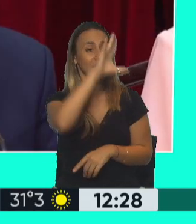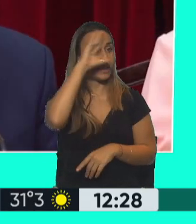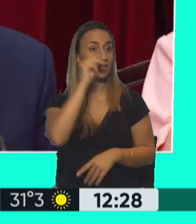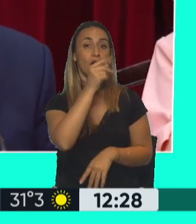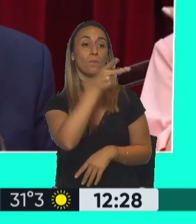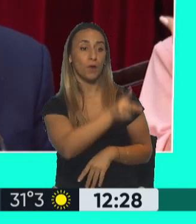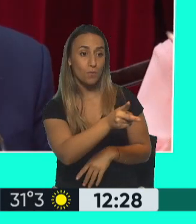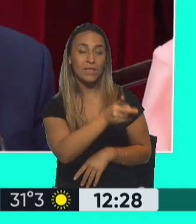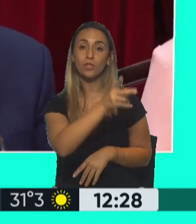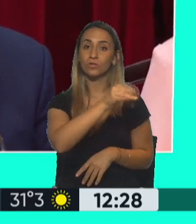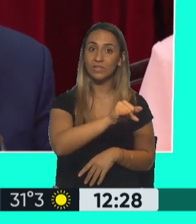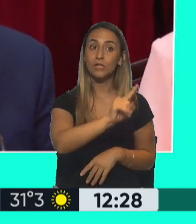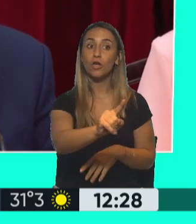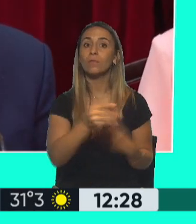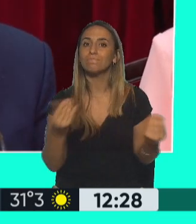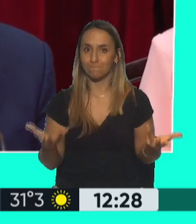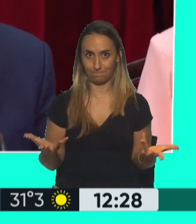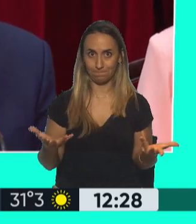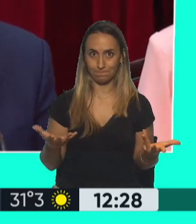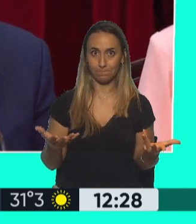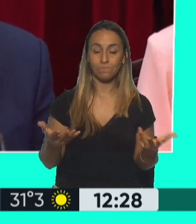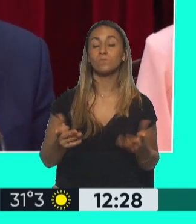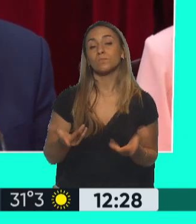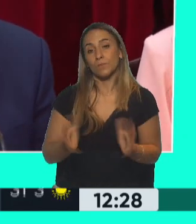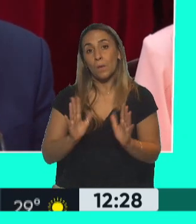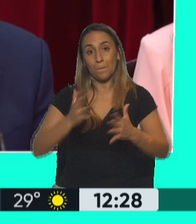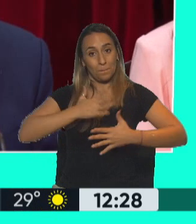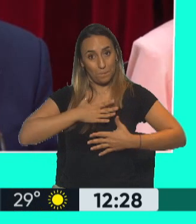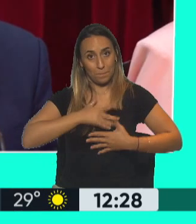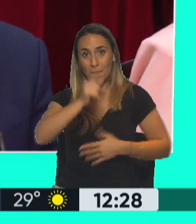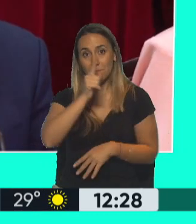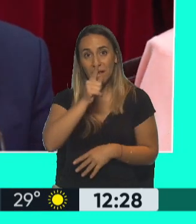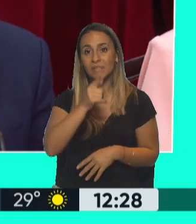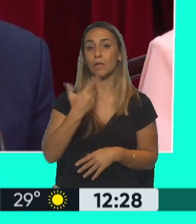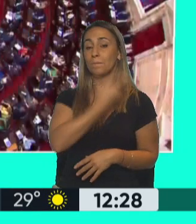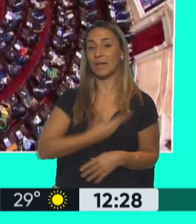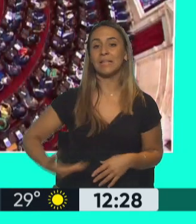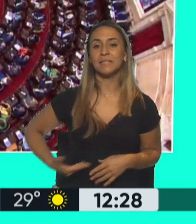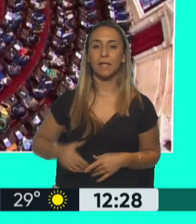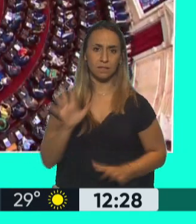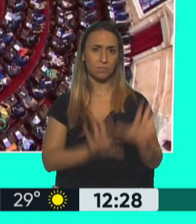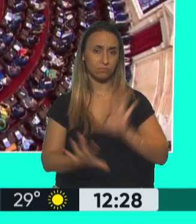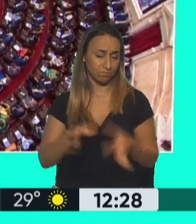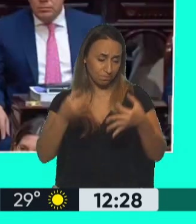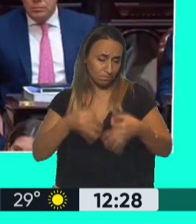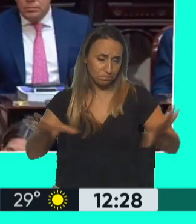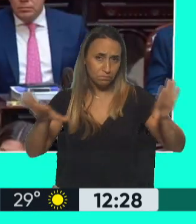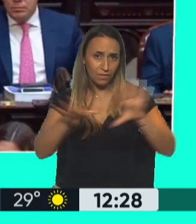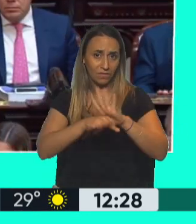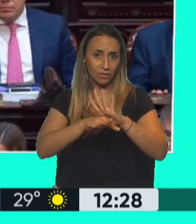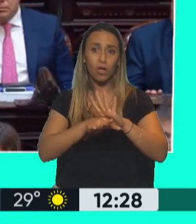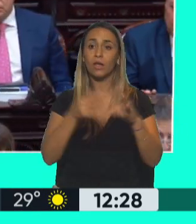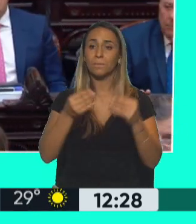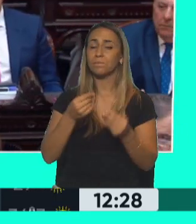esa proscripción a futuro? Me parece que el presidente hace institucionalmente lo que corresponde, que es rechazar